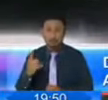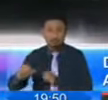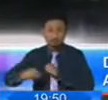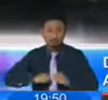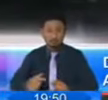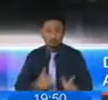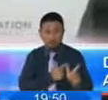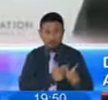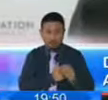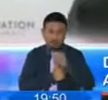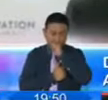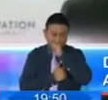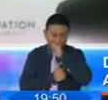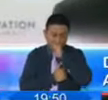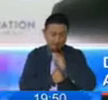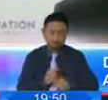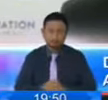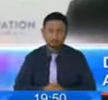esfuerzos militares.